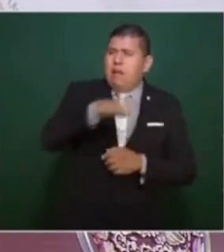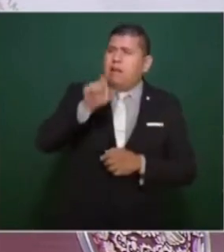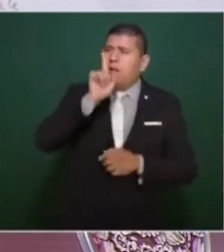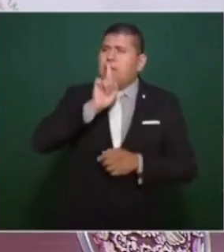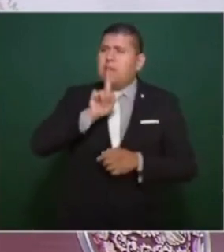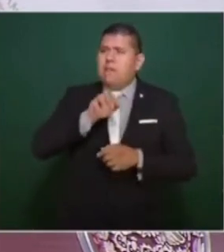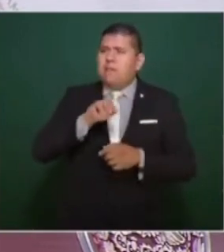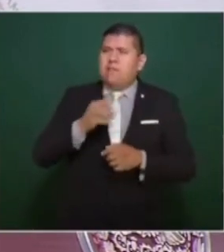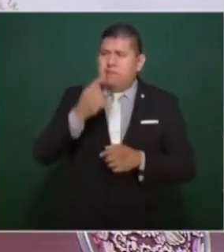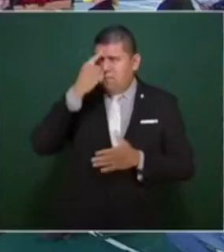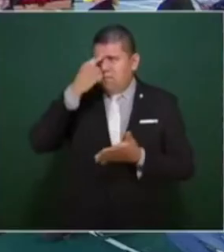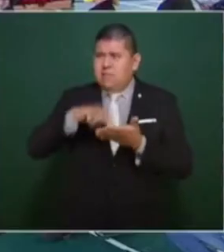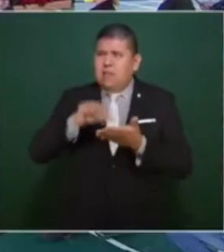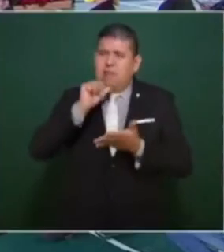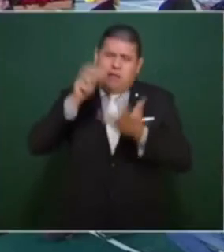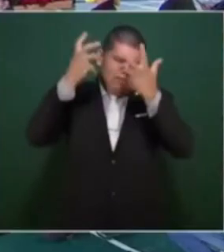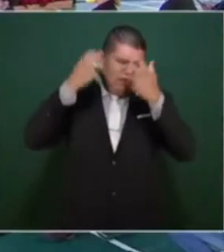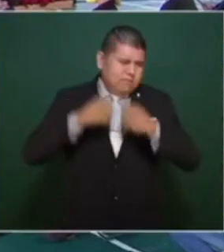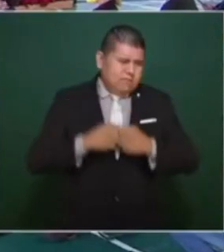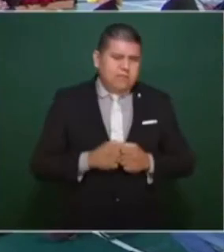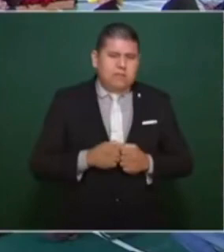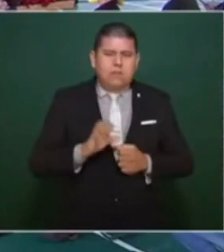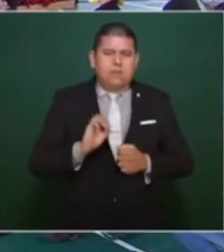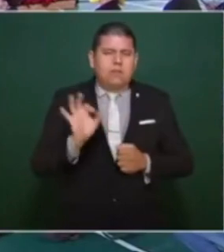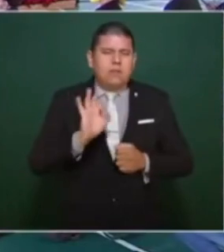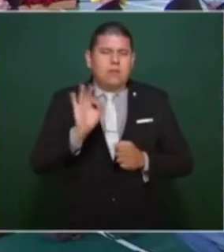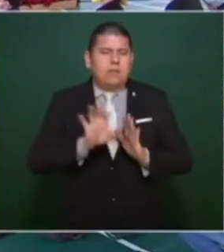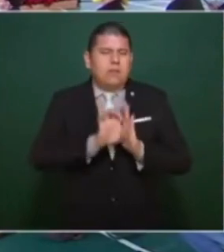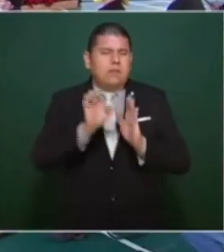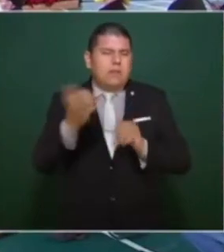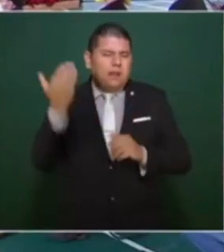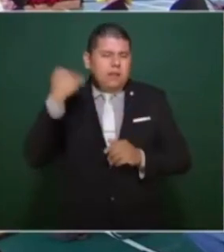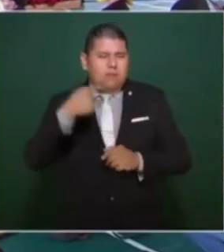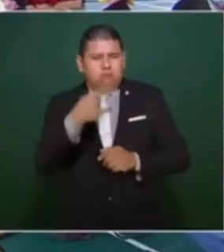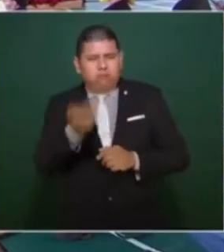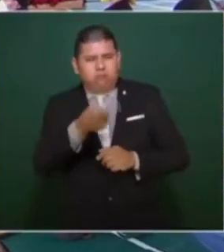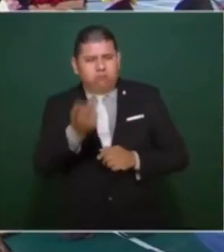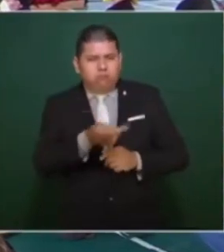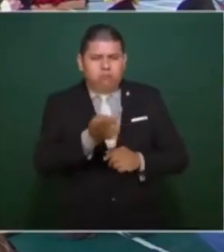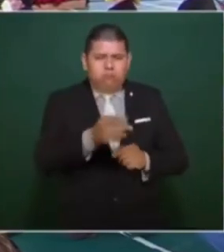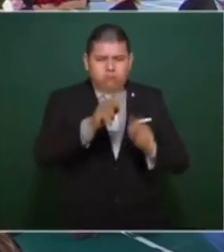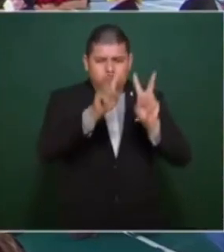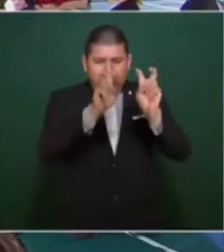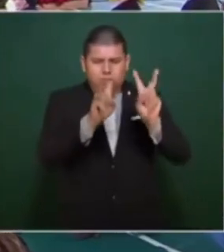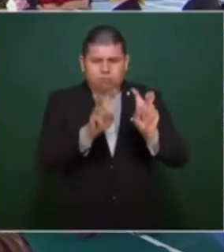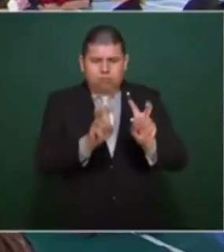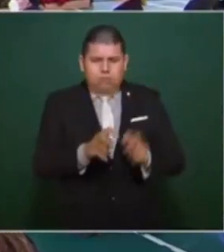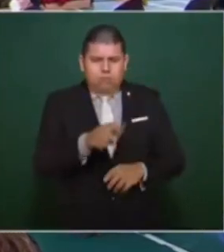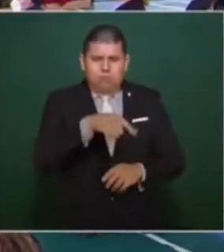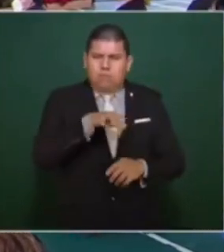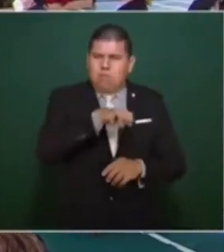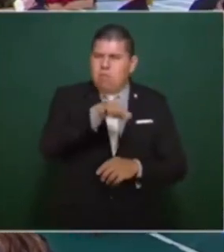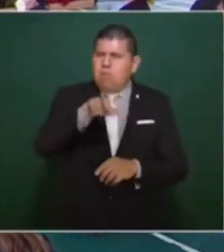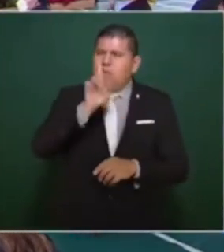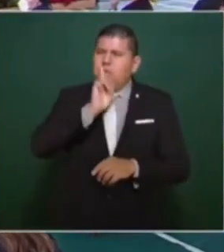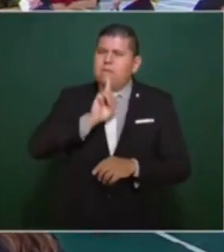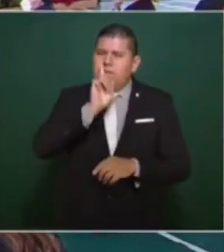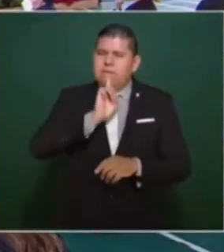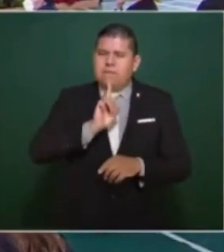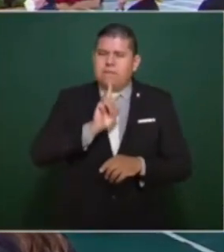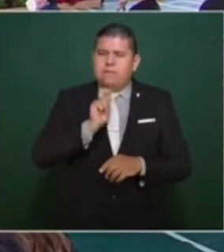pones una encuesta que hicieron sobre estas imágenes?